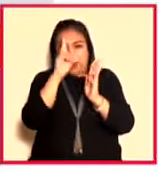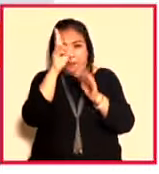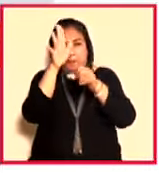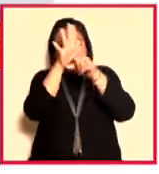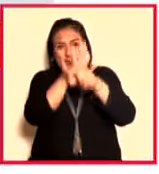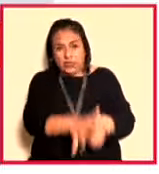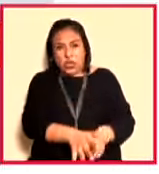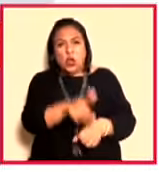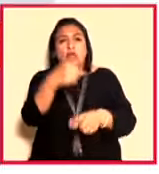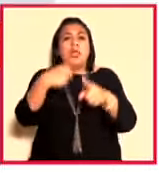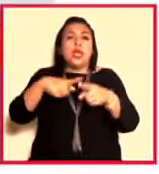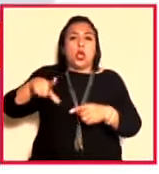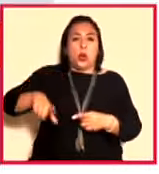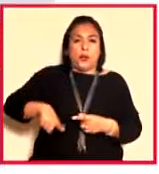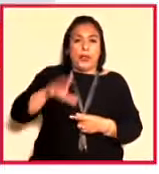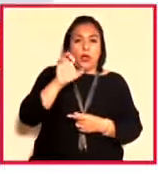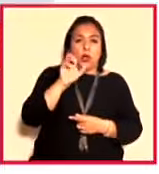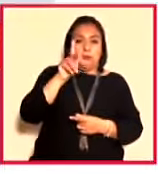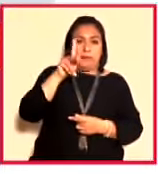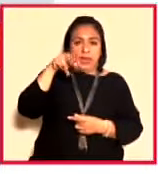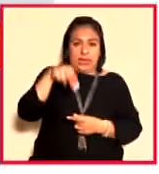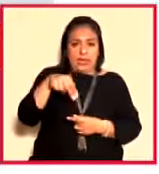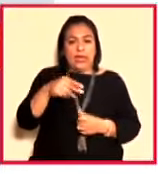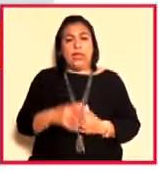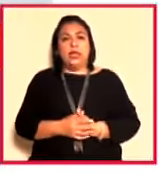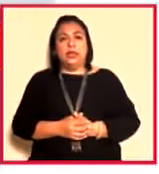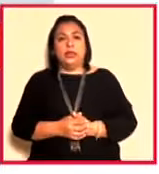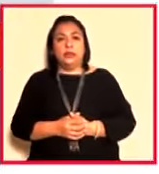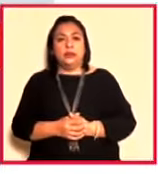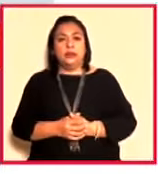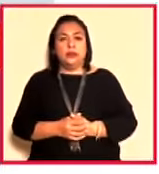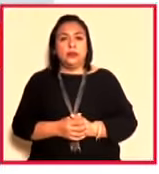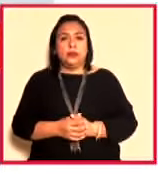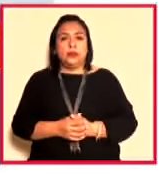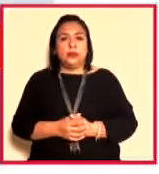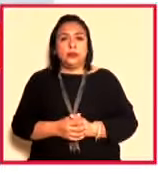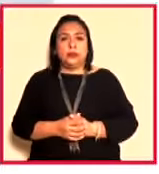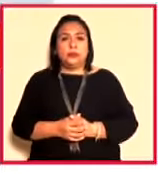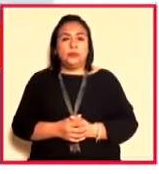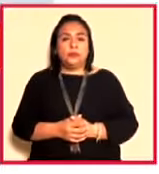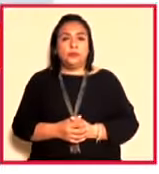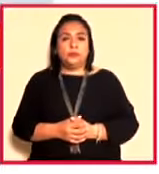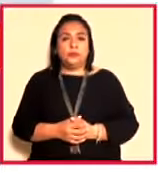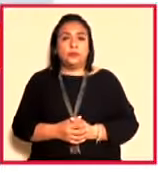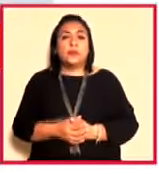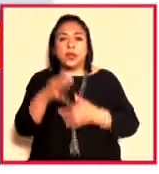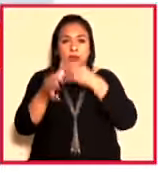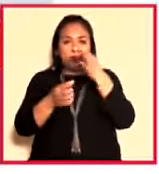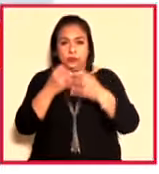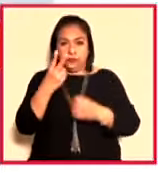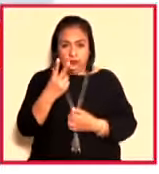el gobierno de Enrique Peña Nieto. Carmen, cuídate mucho, por favor, te necesitamos. Noticias 22, Julio